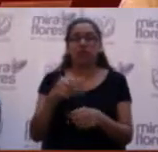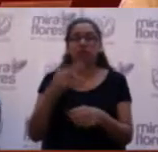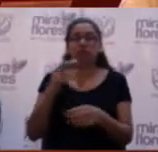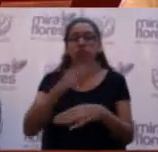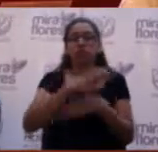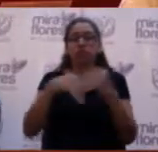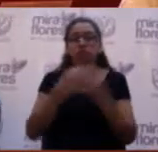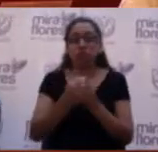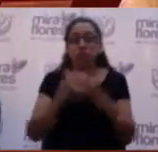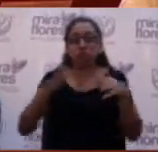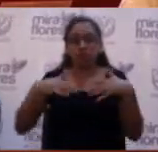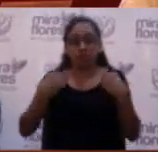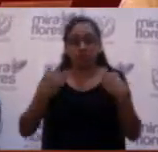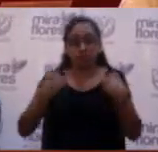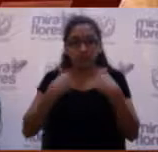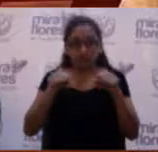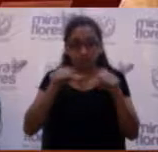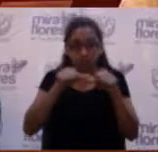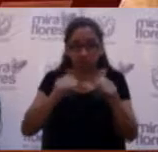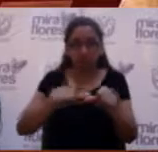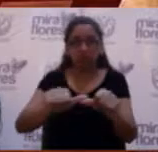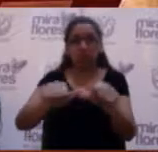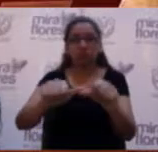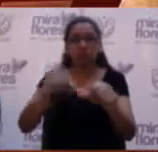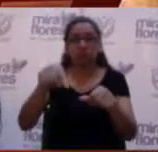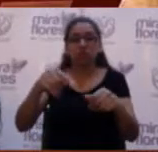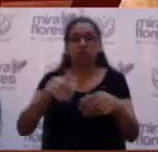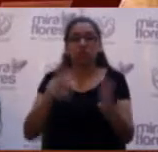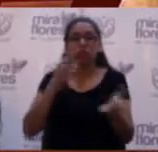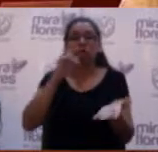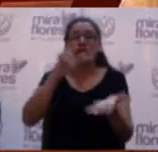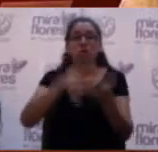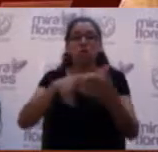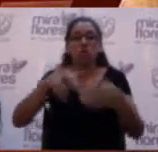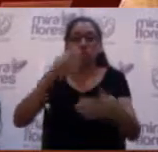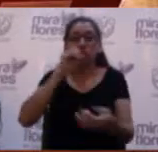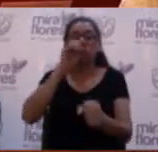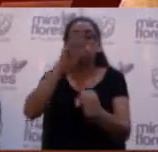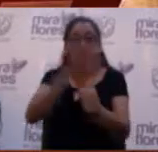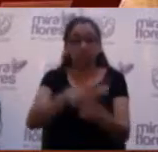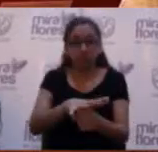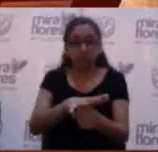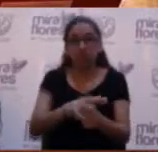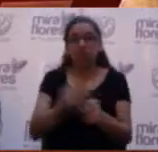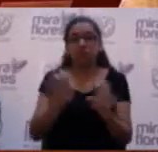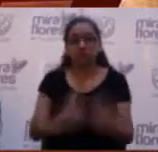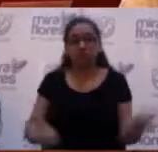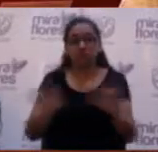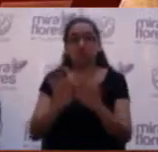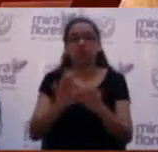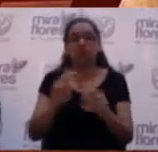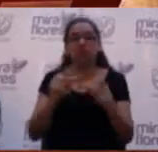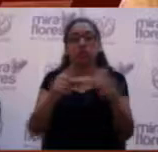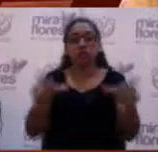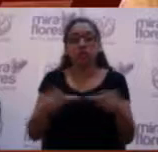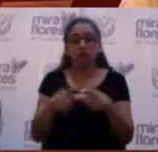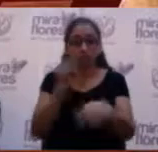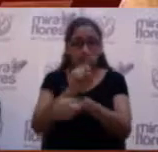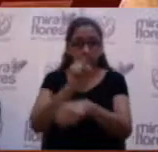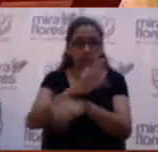dé continuidad a este compromiso de ser una ciudad educadora a lo largo de la